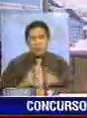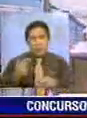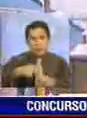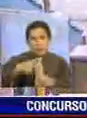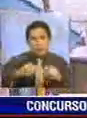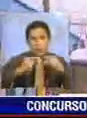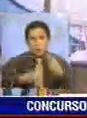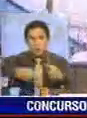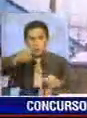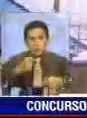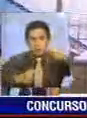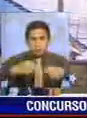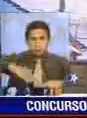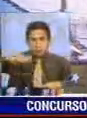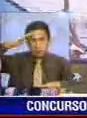guerra.